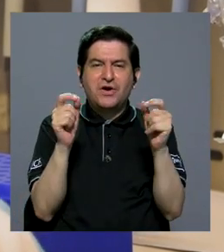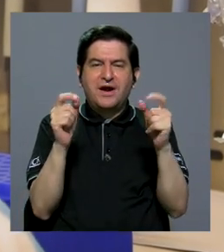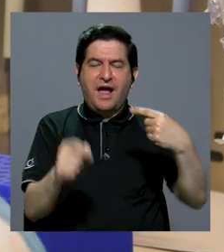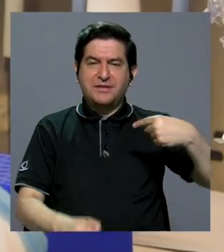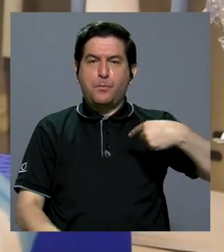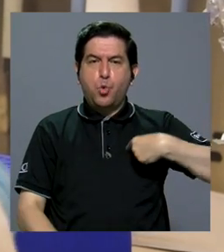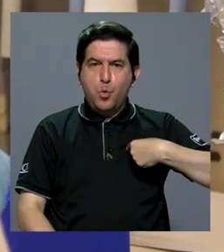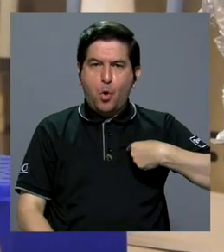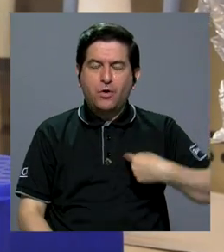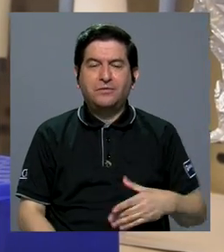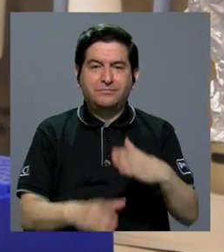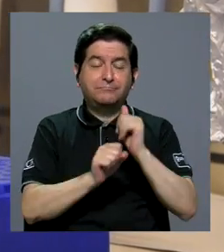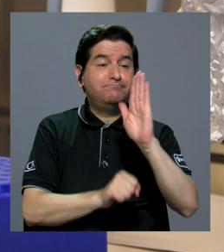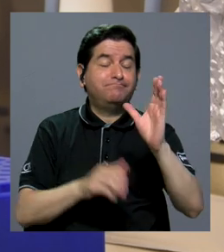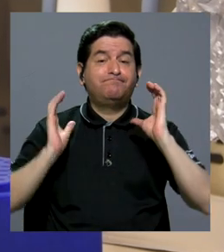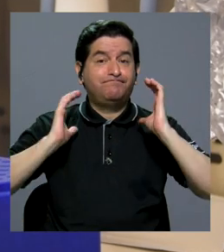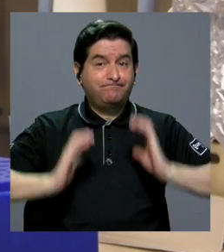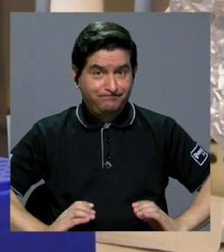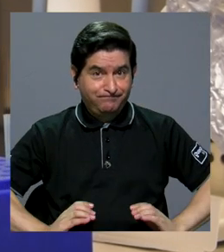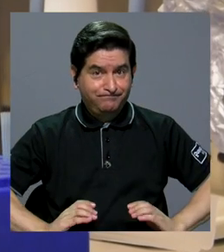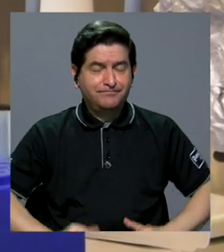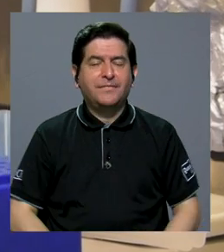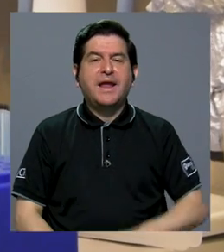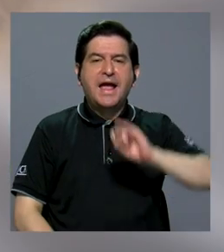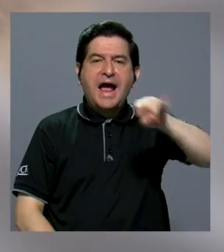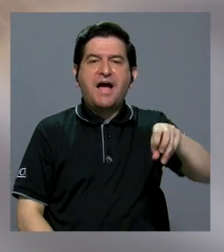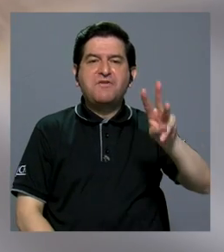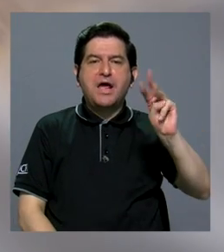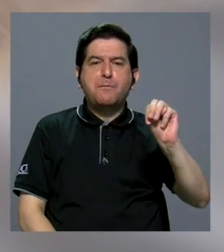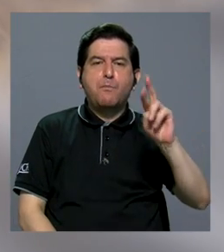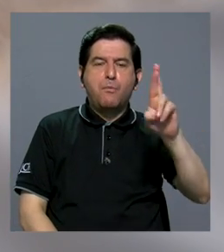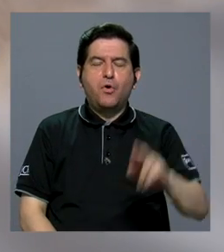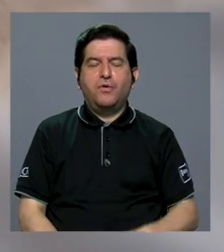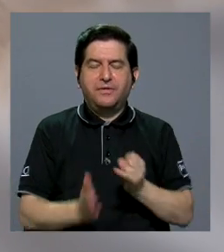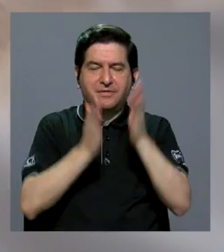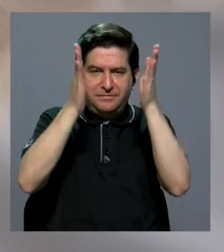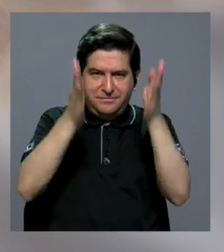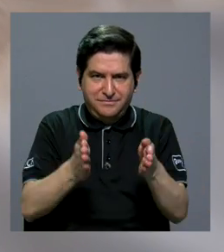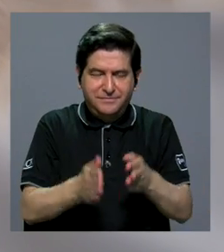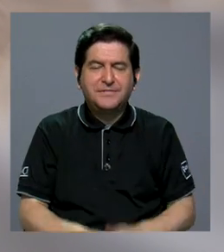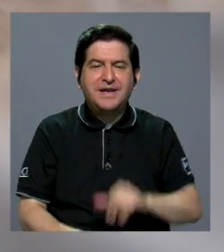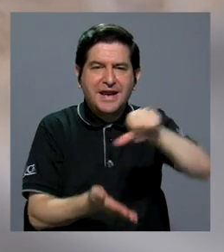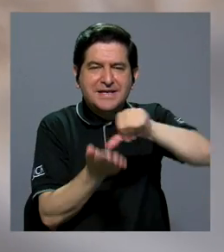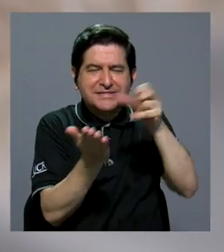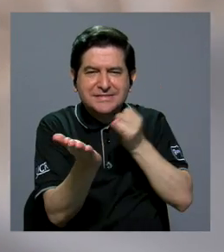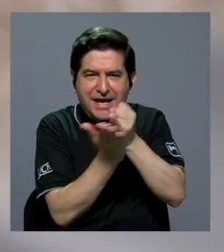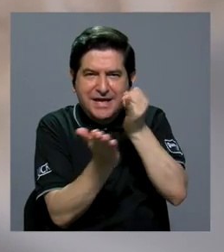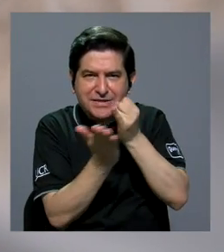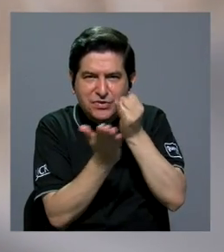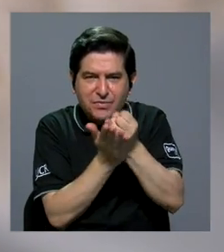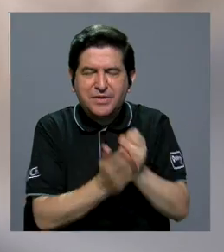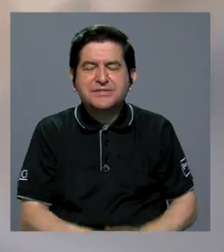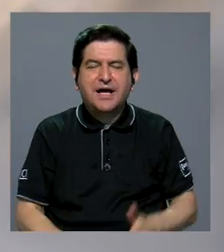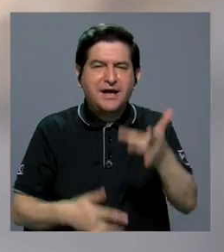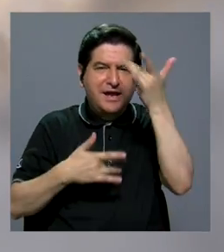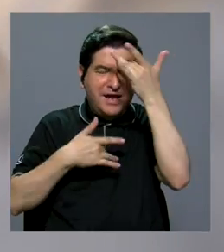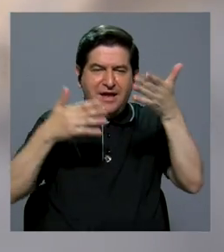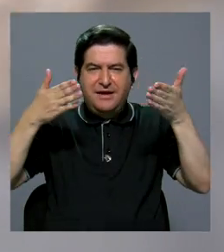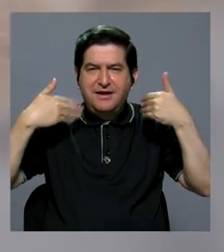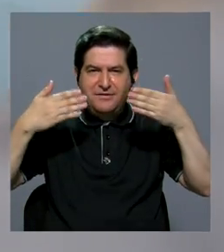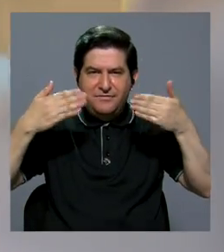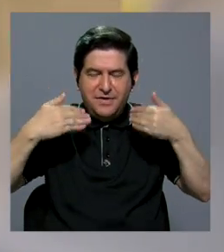de pulmón genera en su organismo. Javier Mora Rodríguez, investigador del Centro de Investigación de